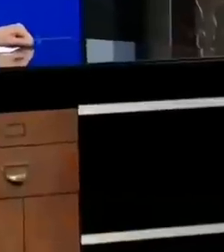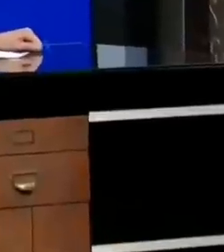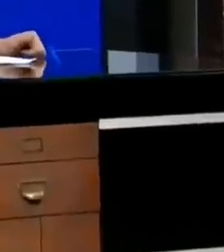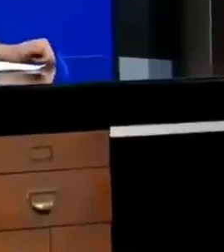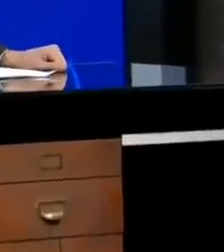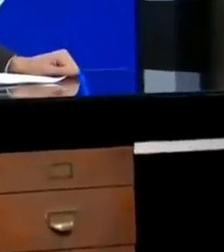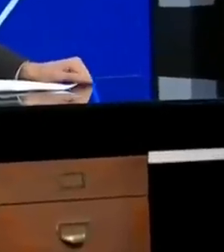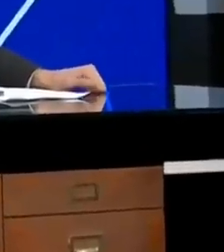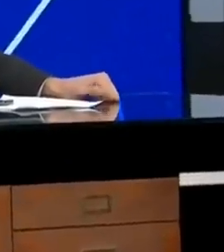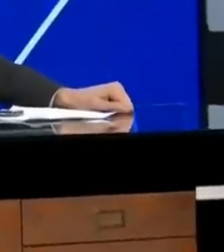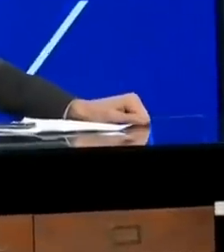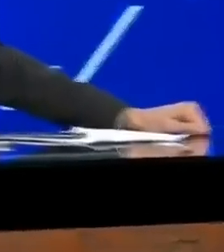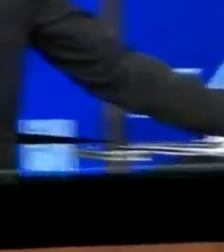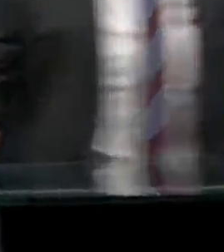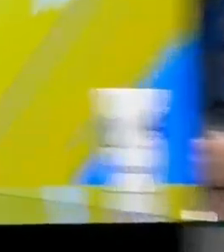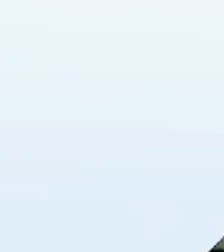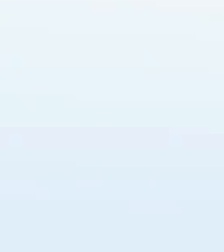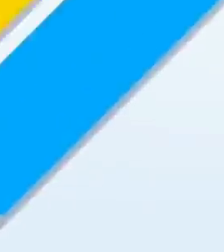Más noticias.